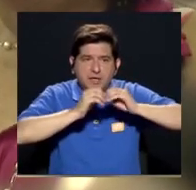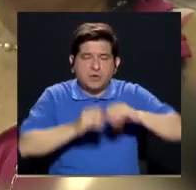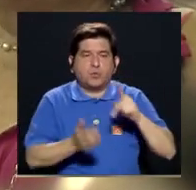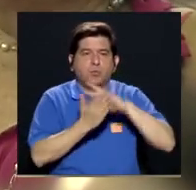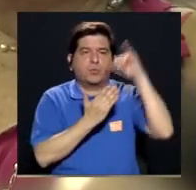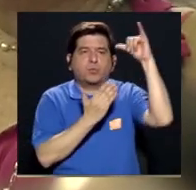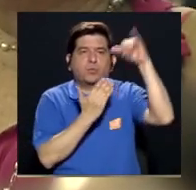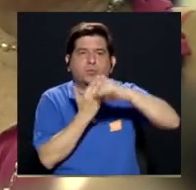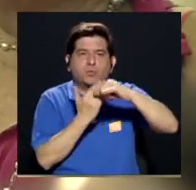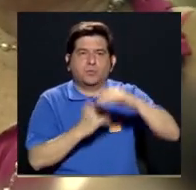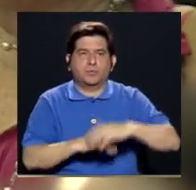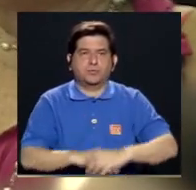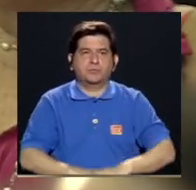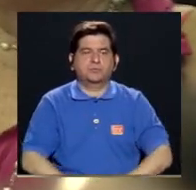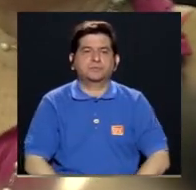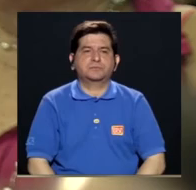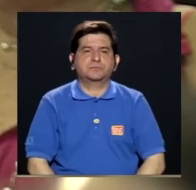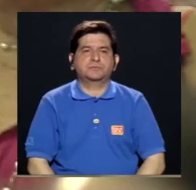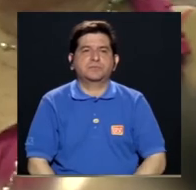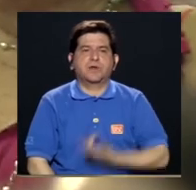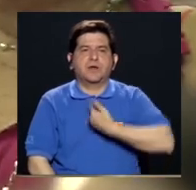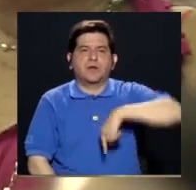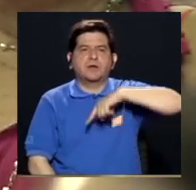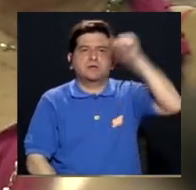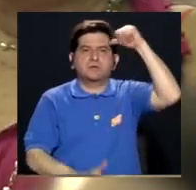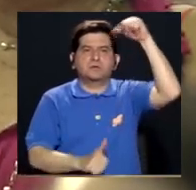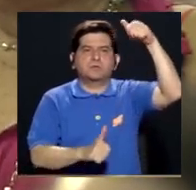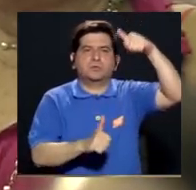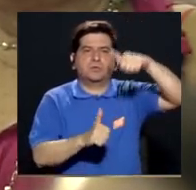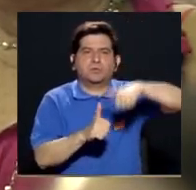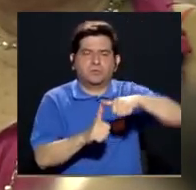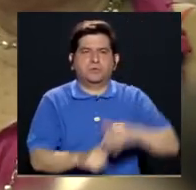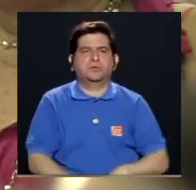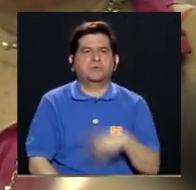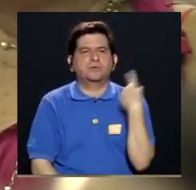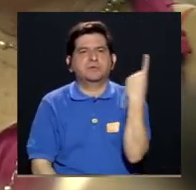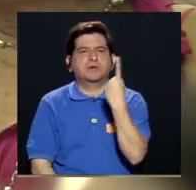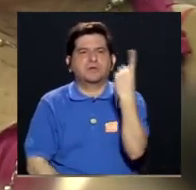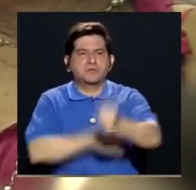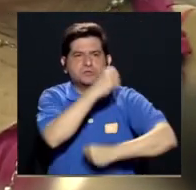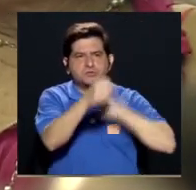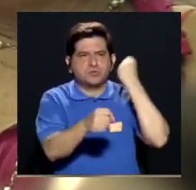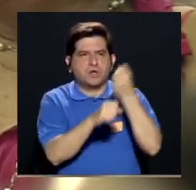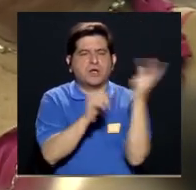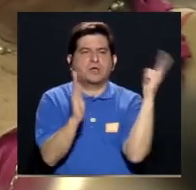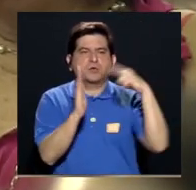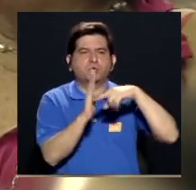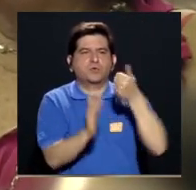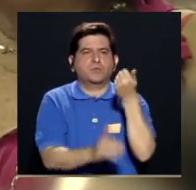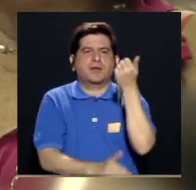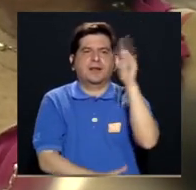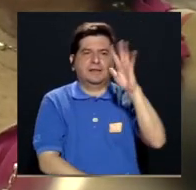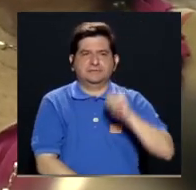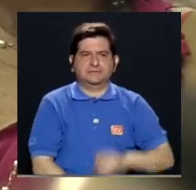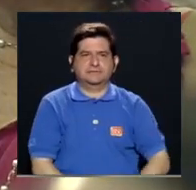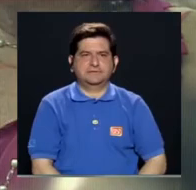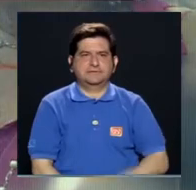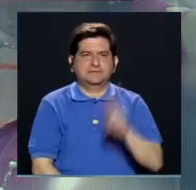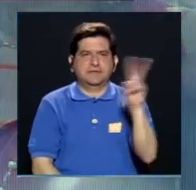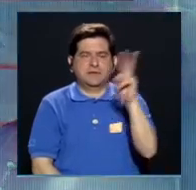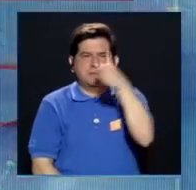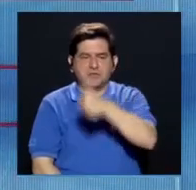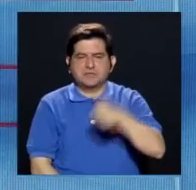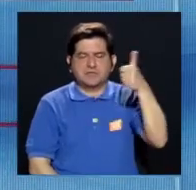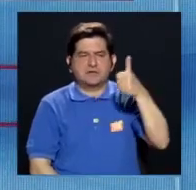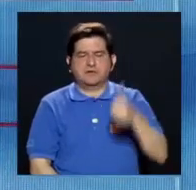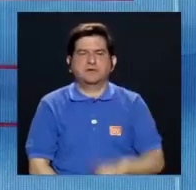de proyectos. Si tomamos en cuenta solo el año 2015, la